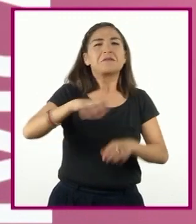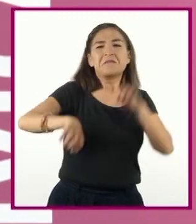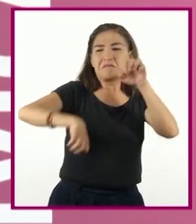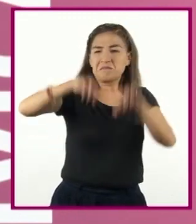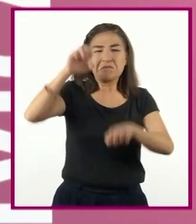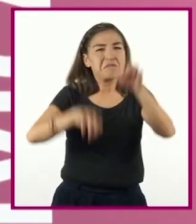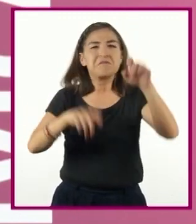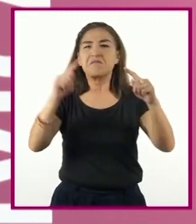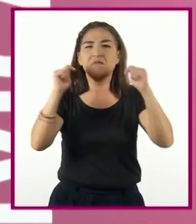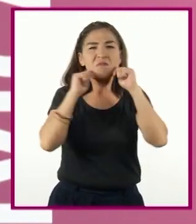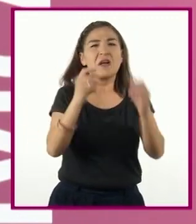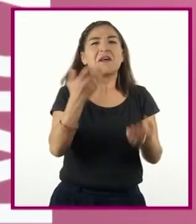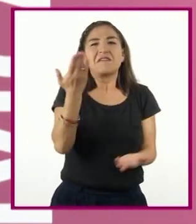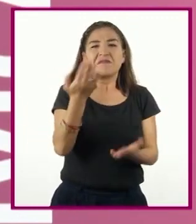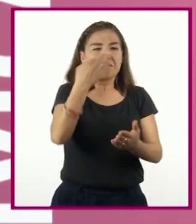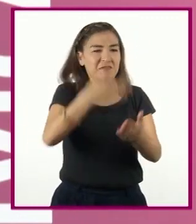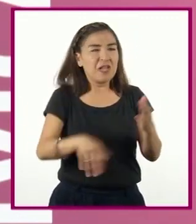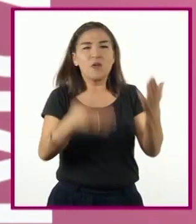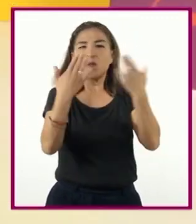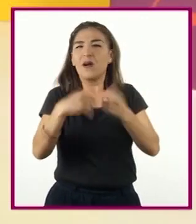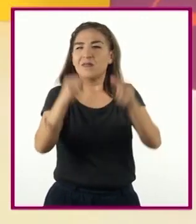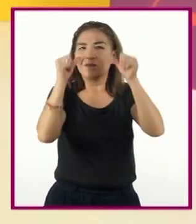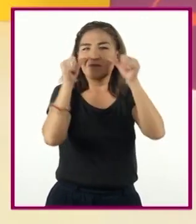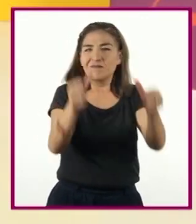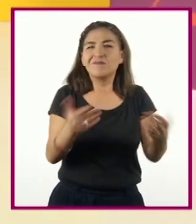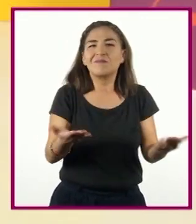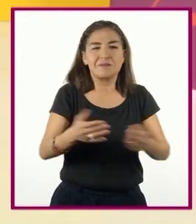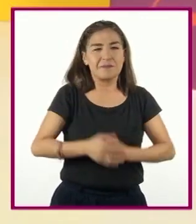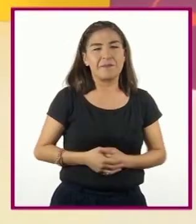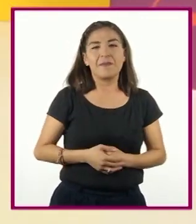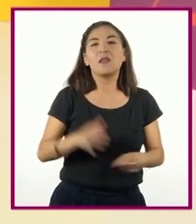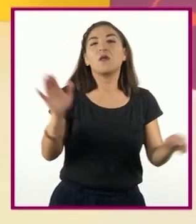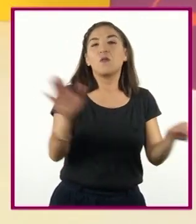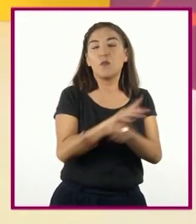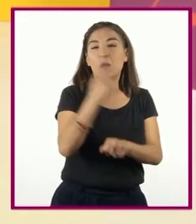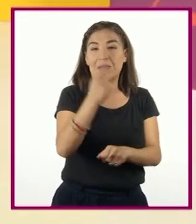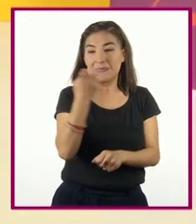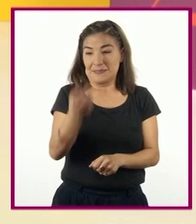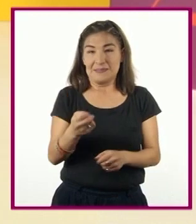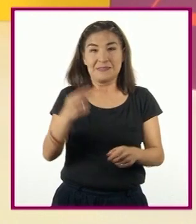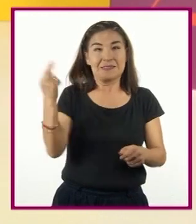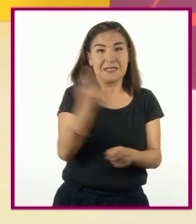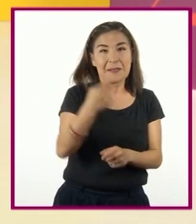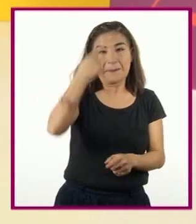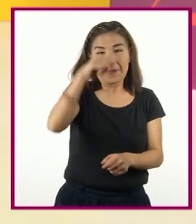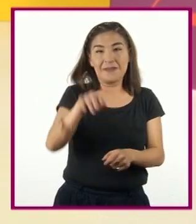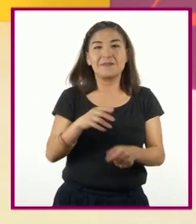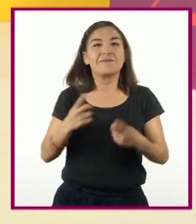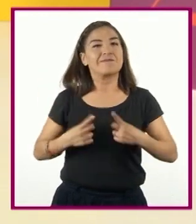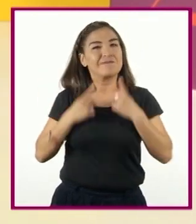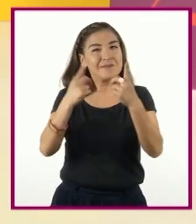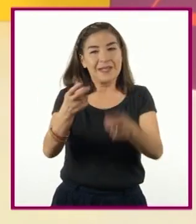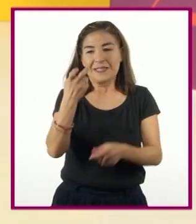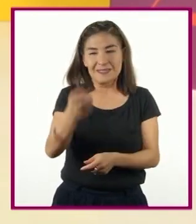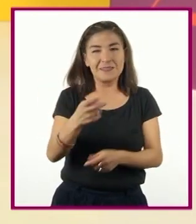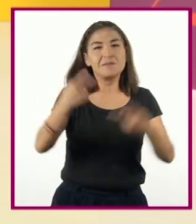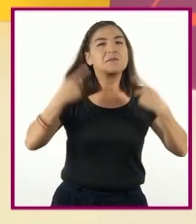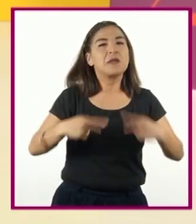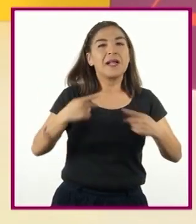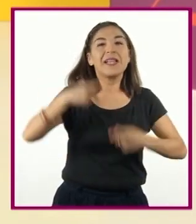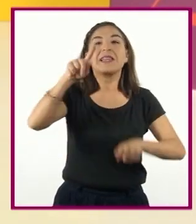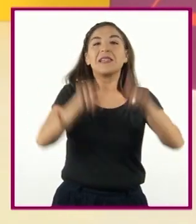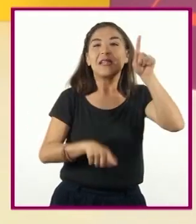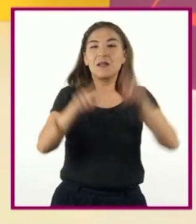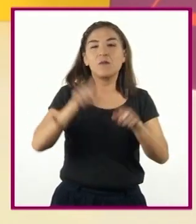que no pueden satisfacer esas necesidades? Porque la satisfacción de necesidades de la población depende de